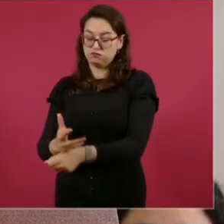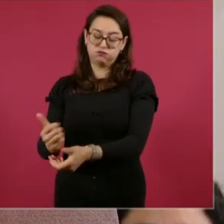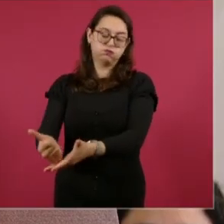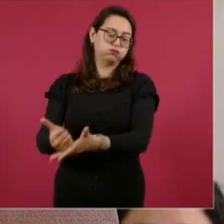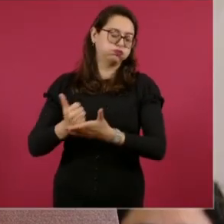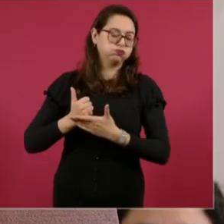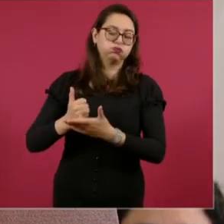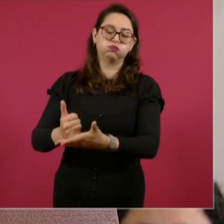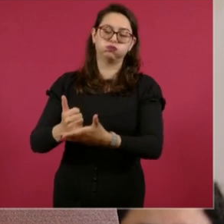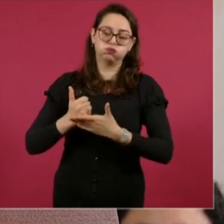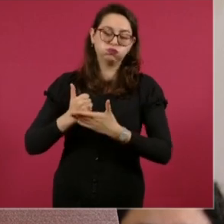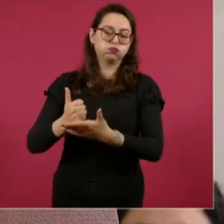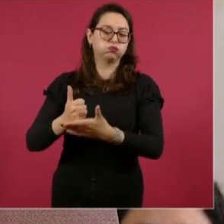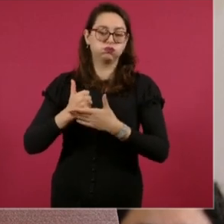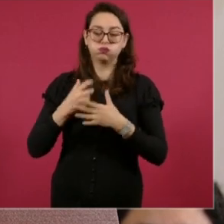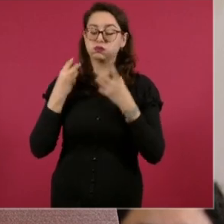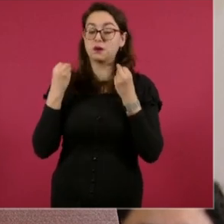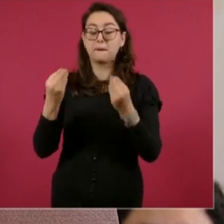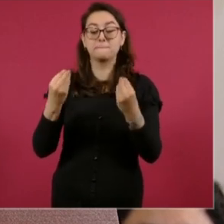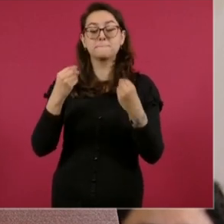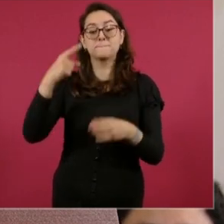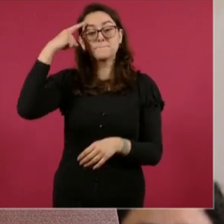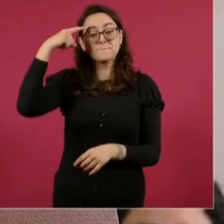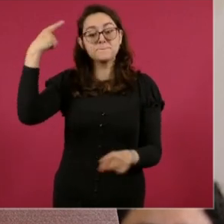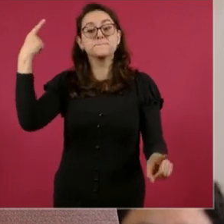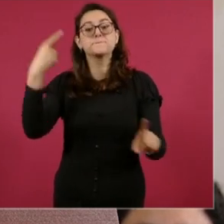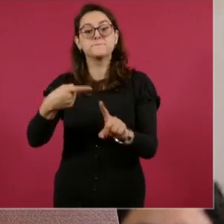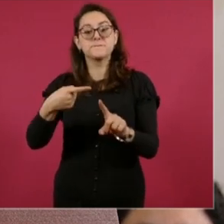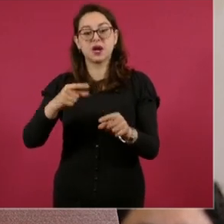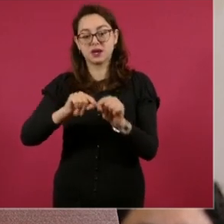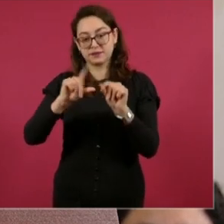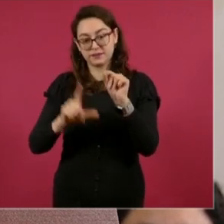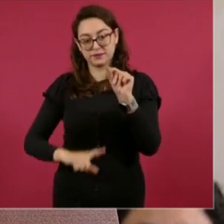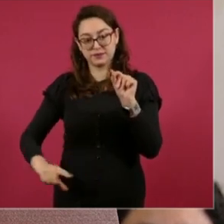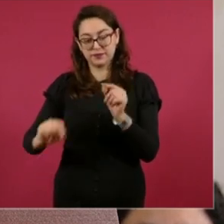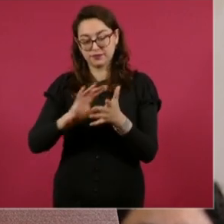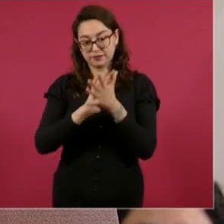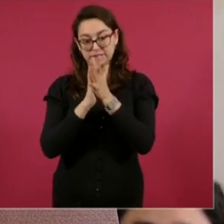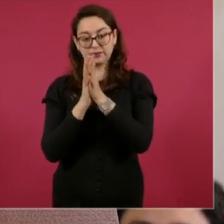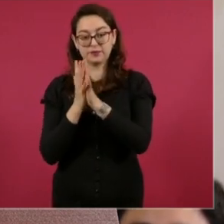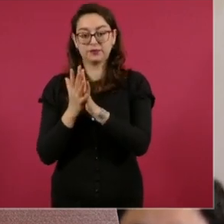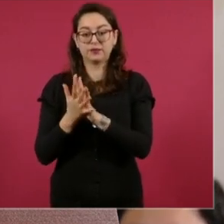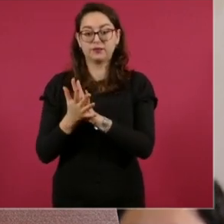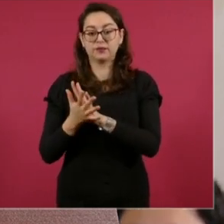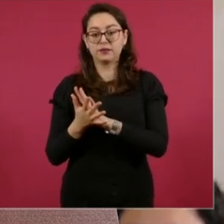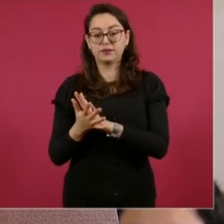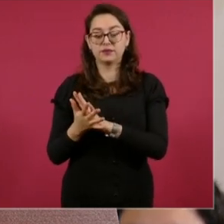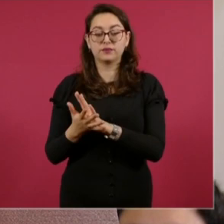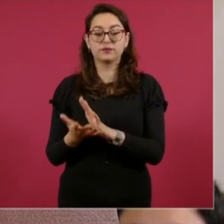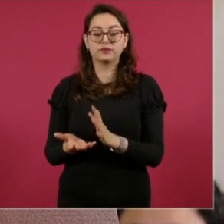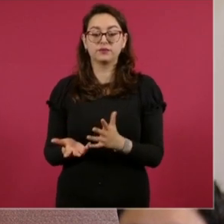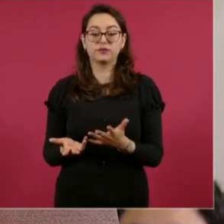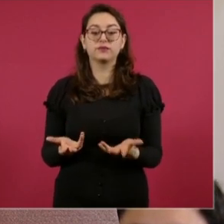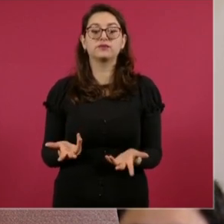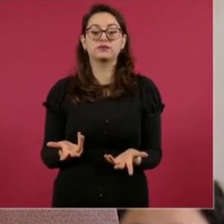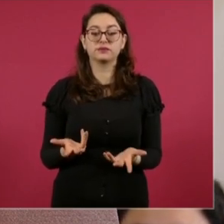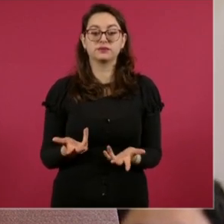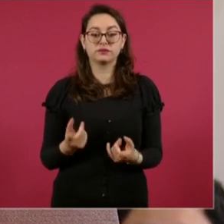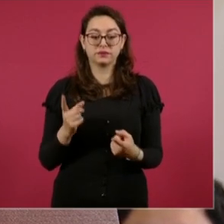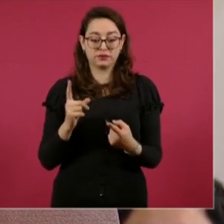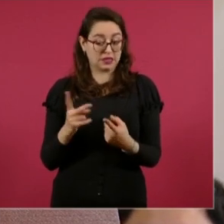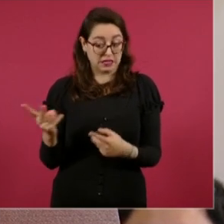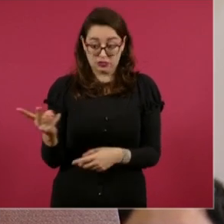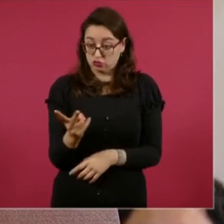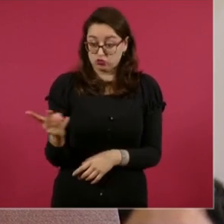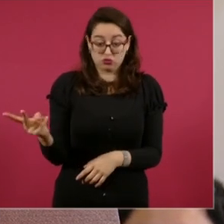en todo el proceso de transformación que nos ha tocado llevar a la práctica son la